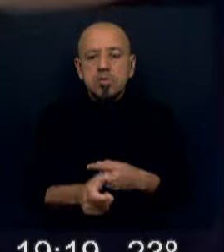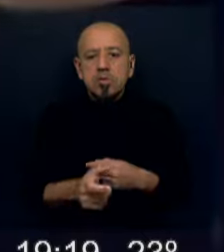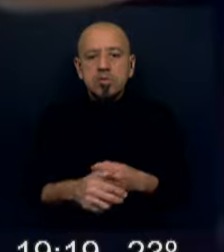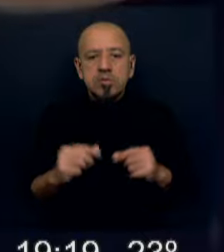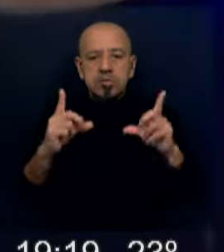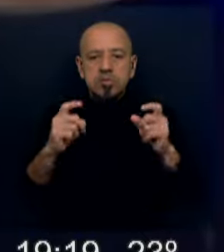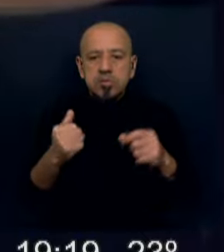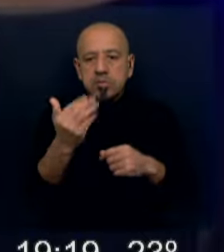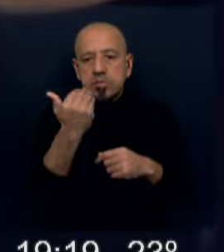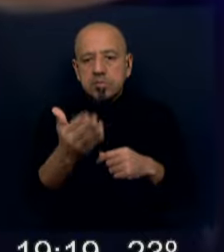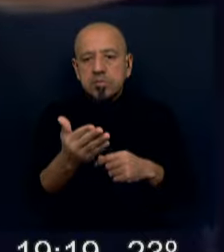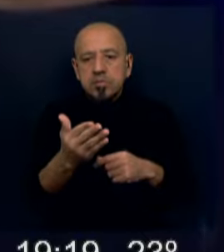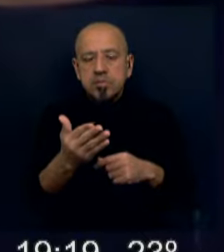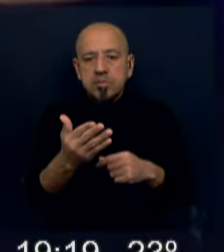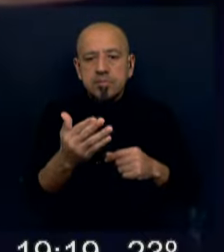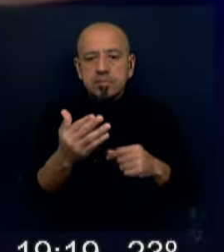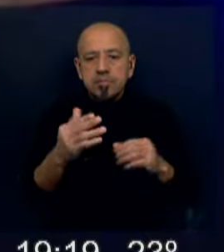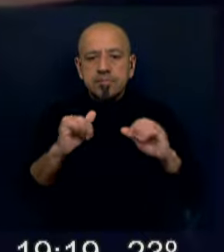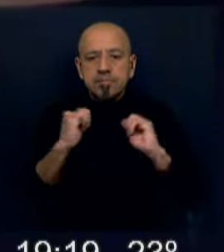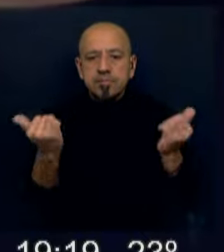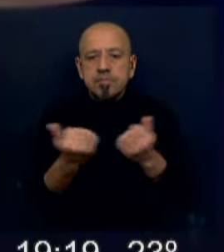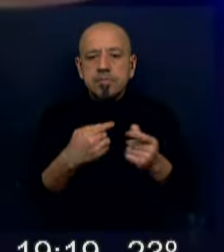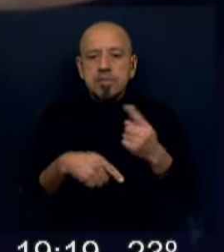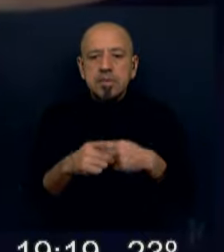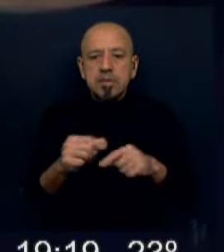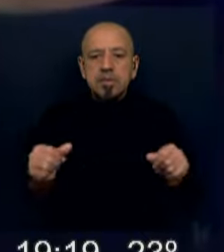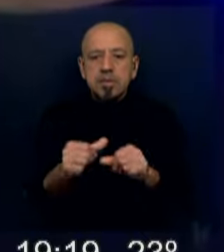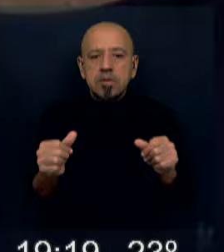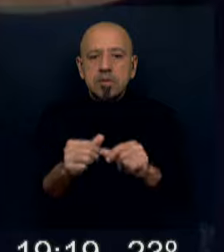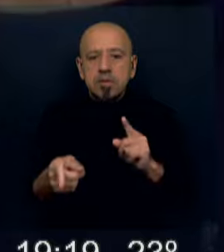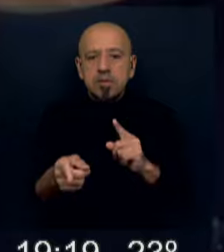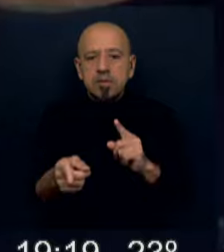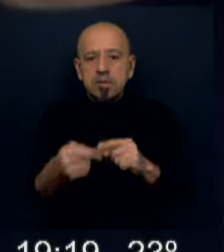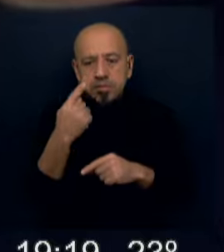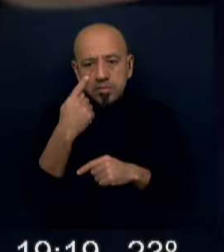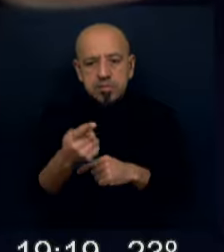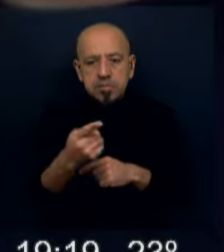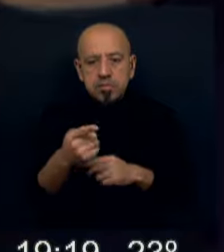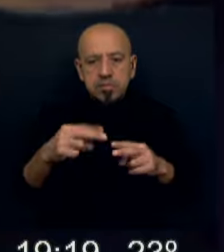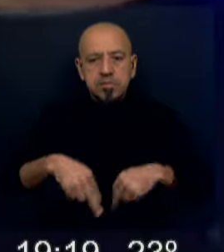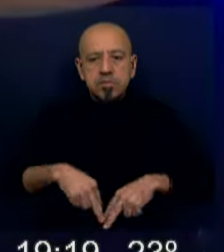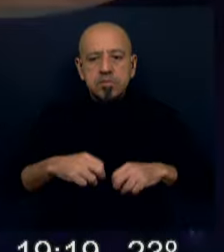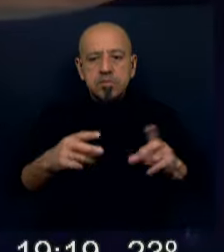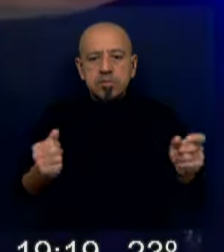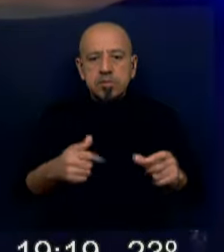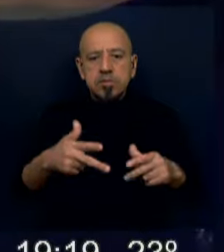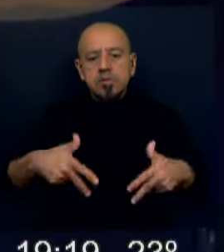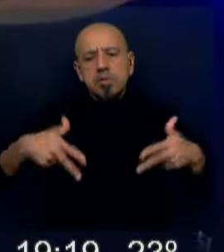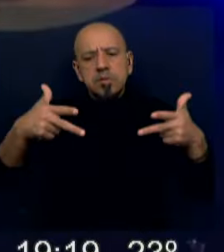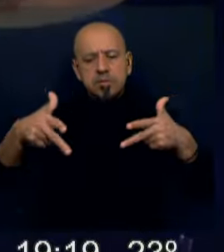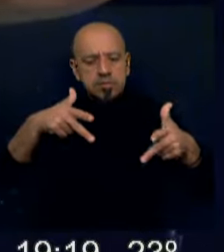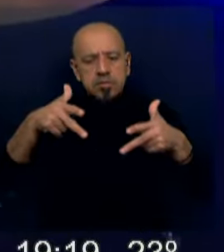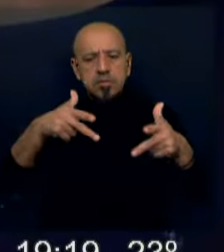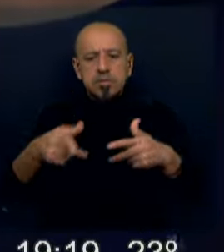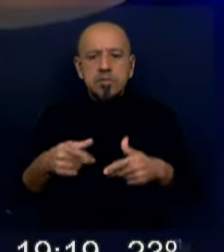fuego frente al estadio, acompañado de otras personas. Bueno, y a raíz de eso se hace un seguimiento, una tarea de investigación a través de las cámaras de seguridad, de las cámaras del